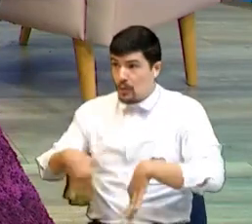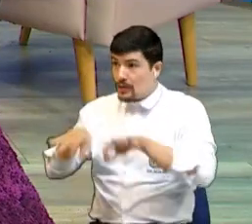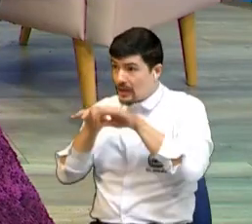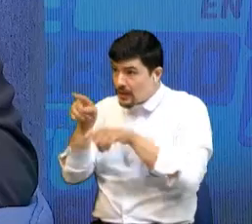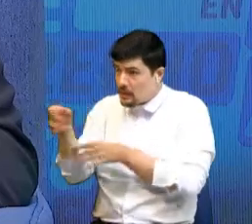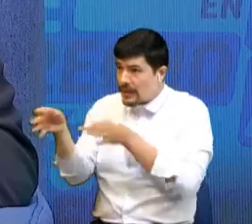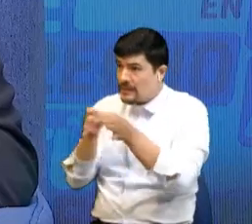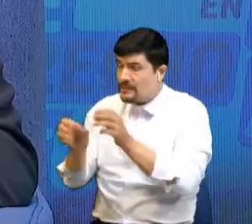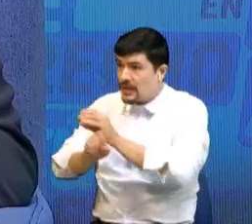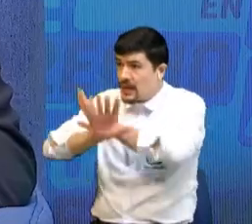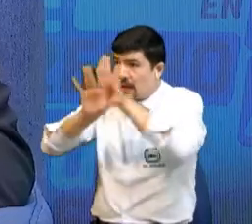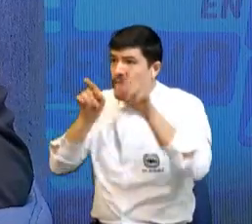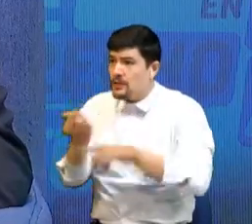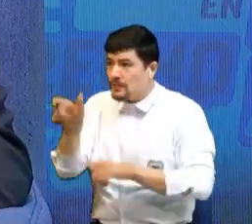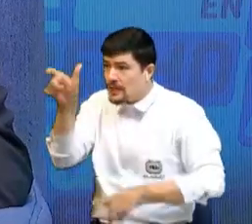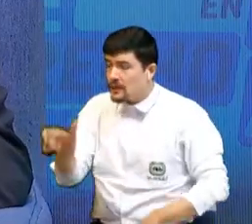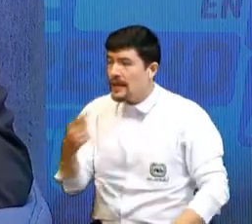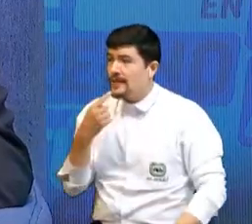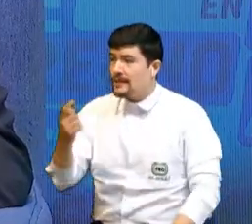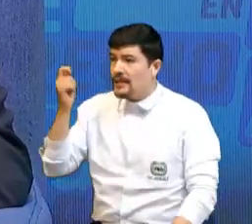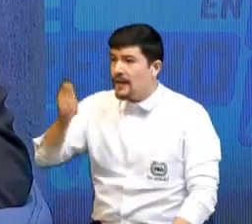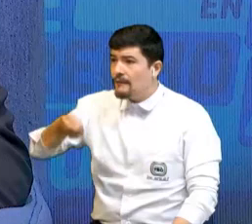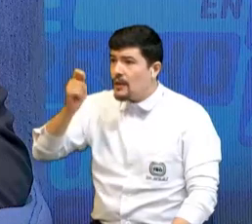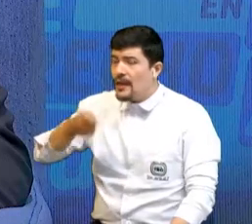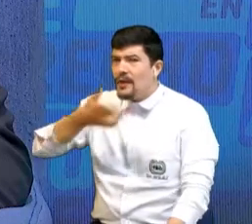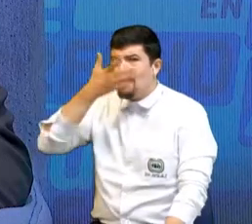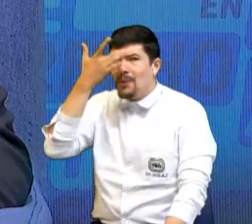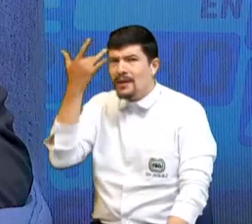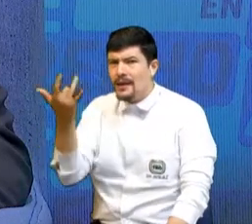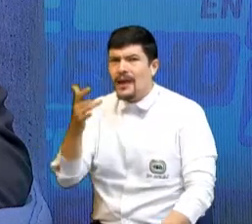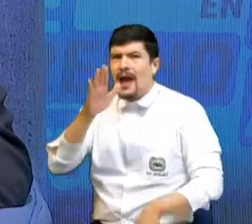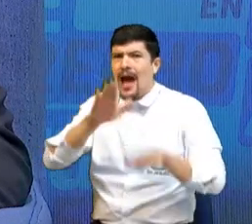está diciendo el abogado, porque